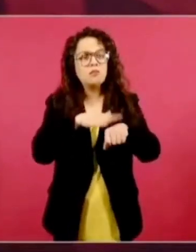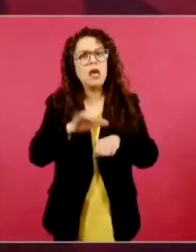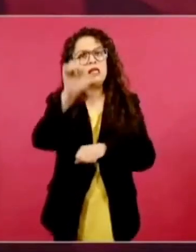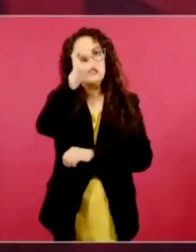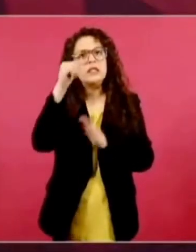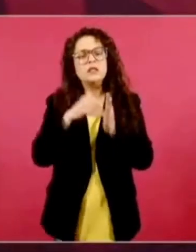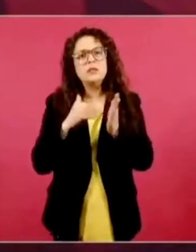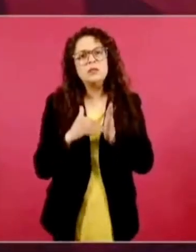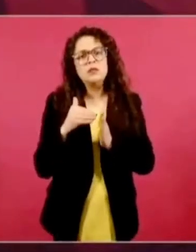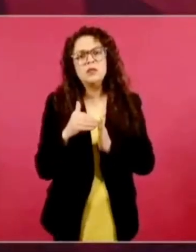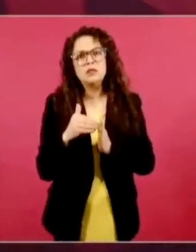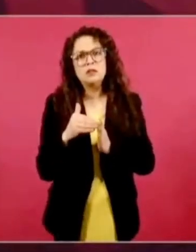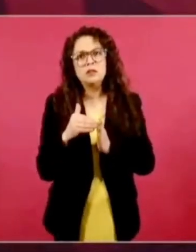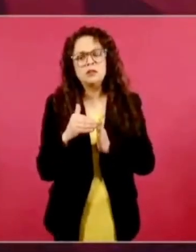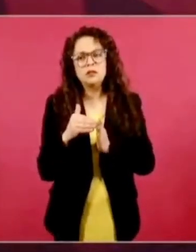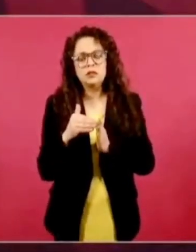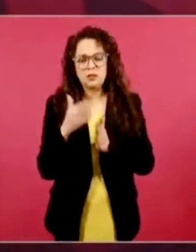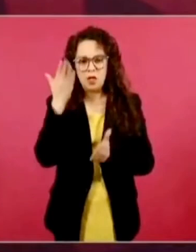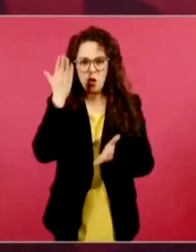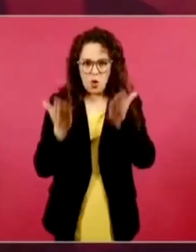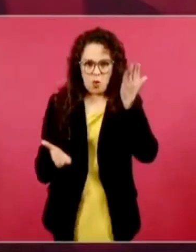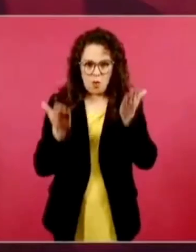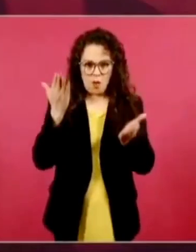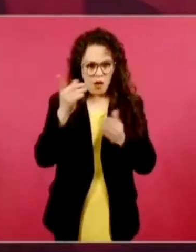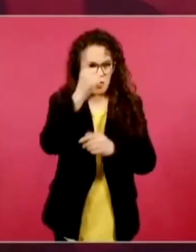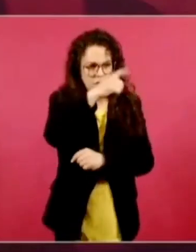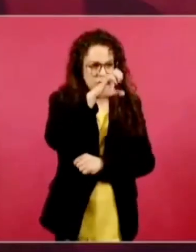para 160,000.